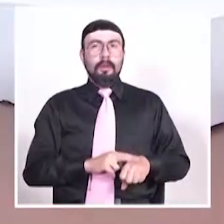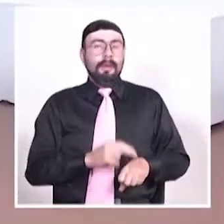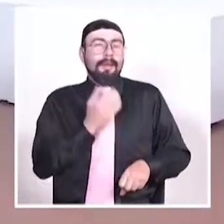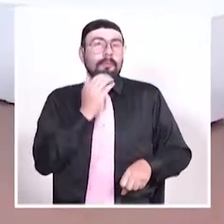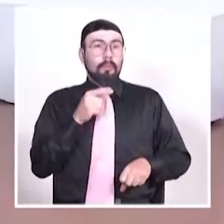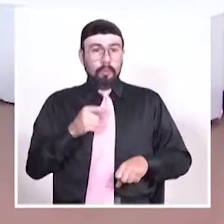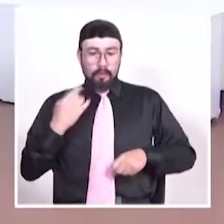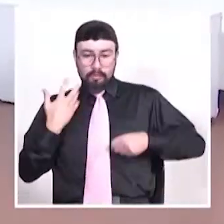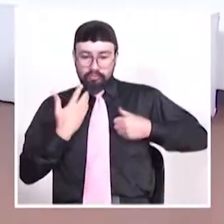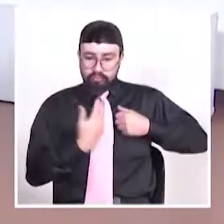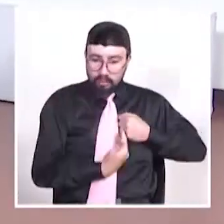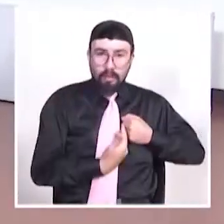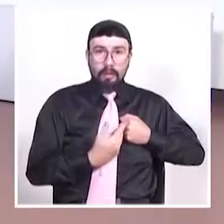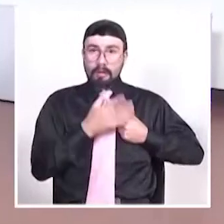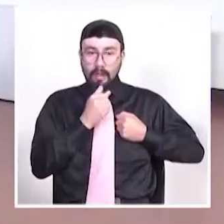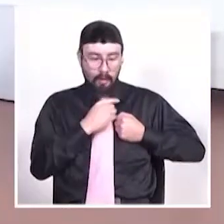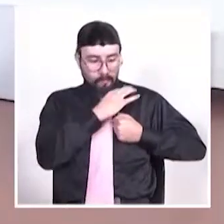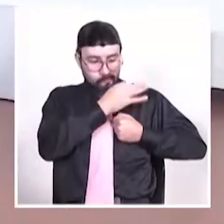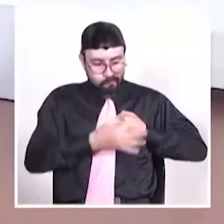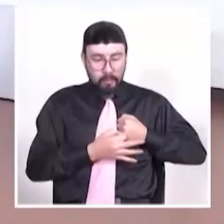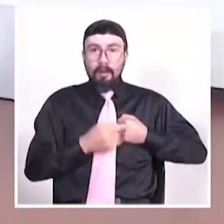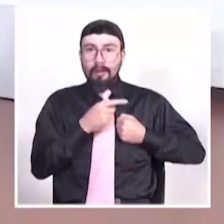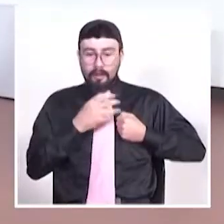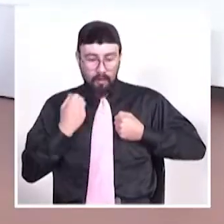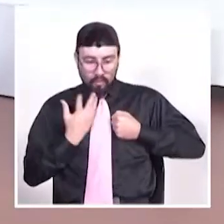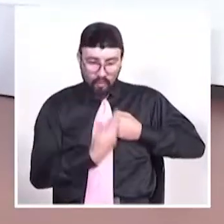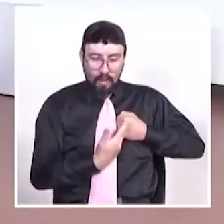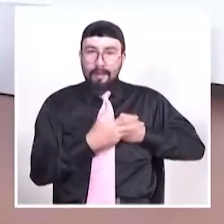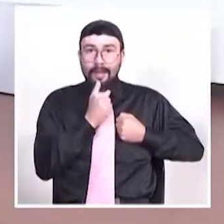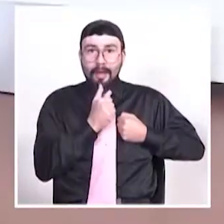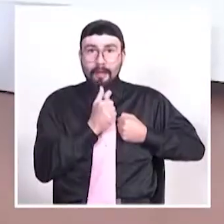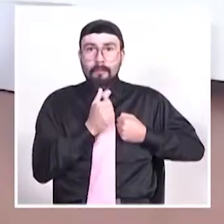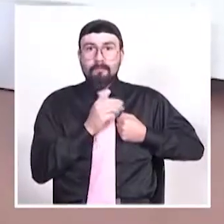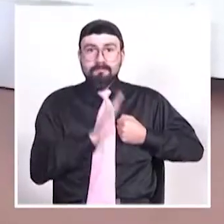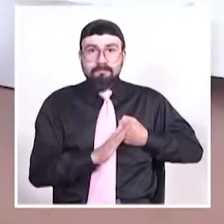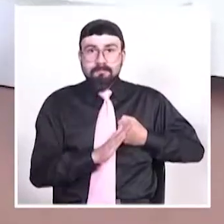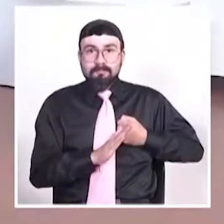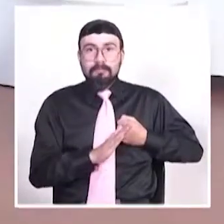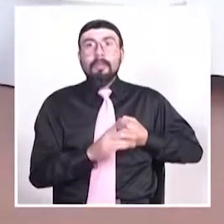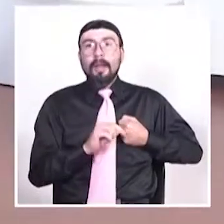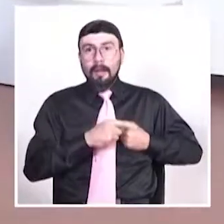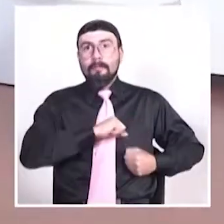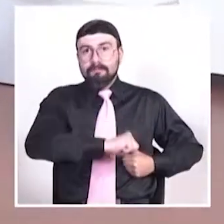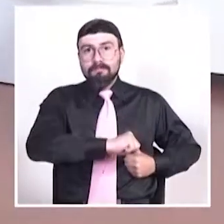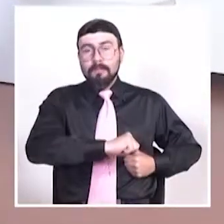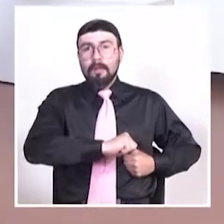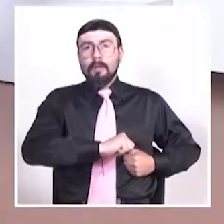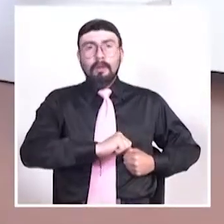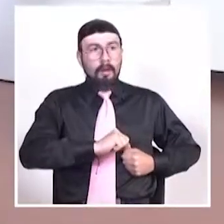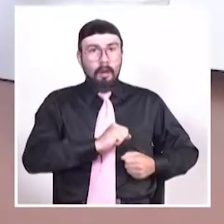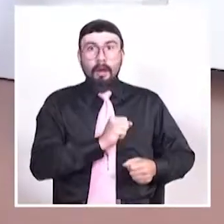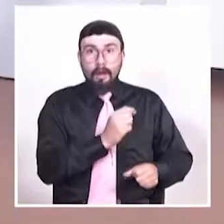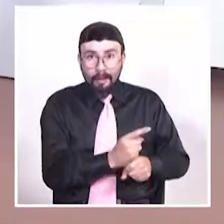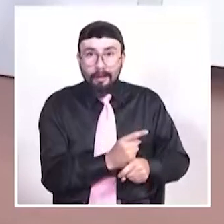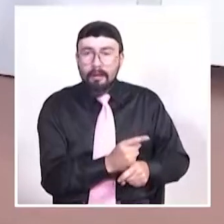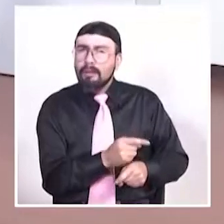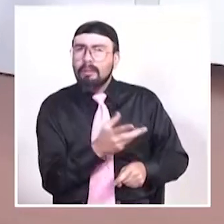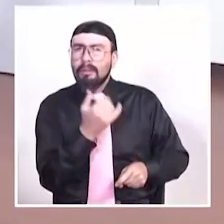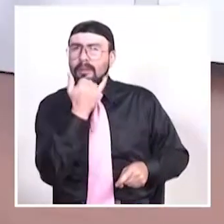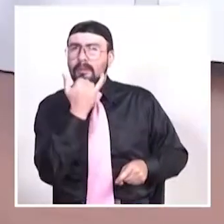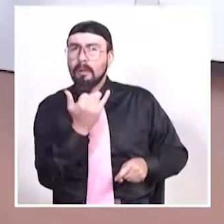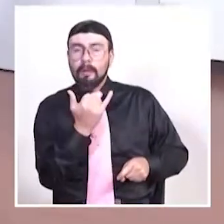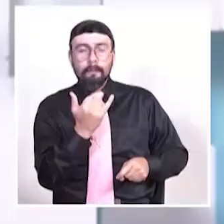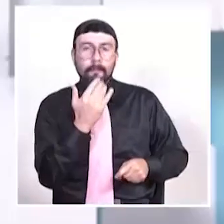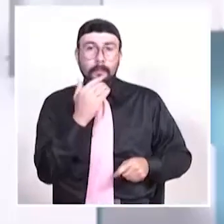sangre al nodo sinusal, entonces también puede sobrevenir un paro. Cuando eso sucede, si